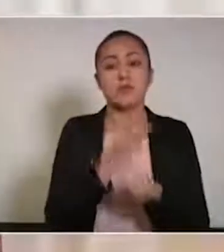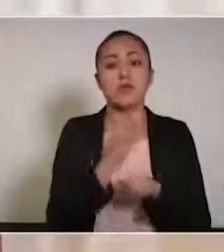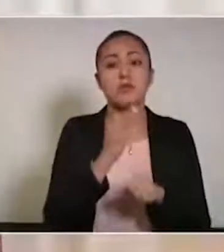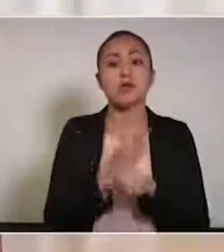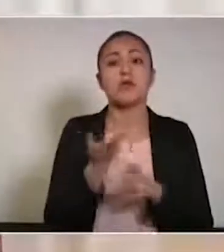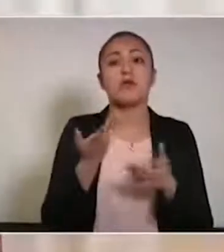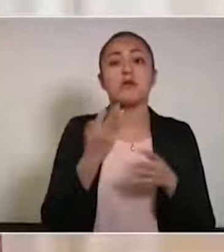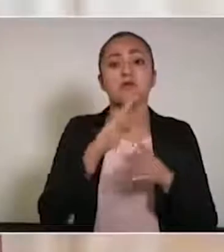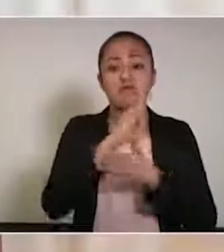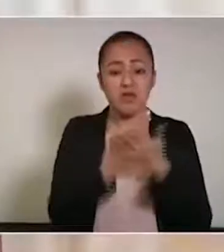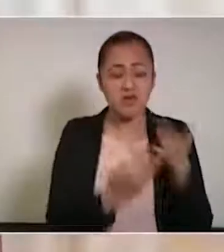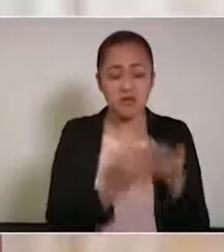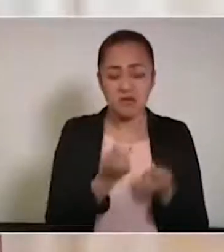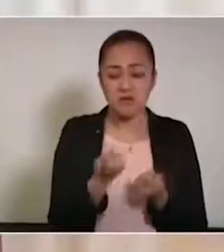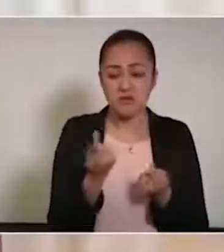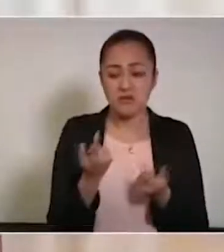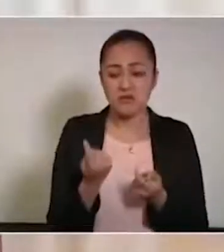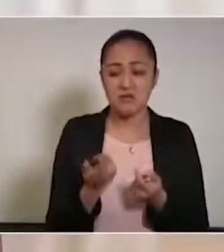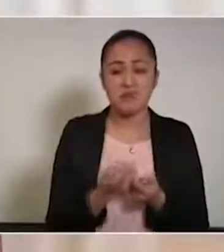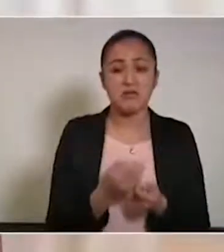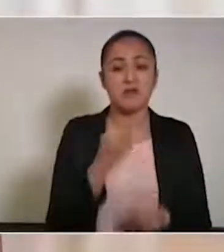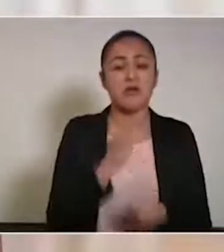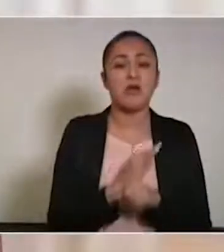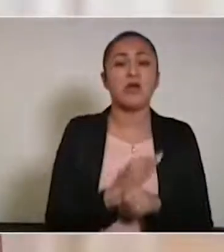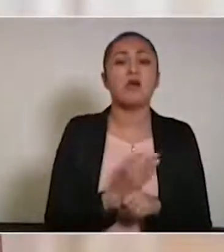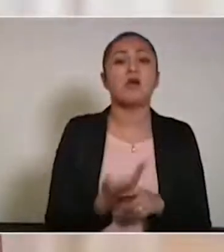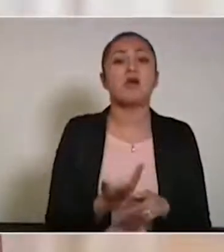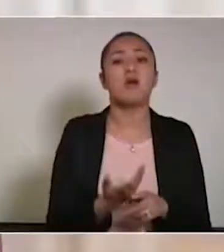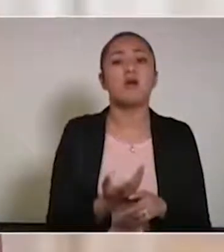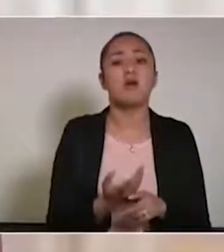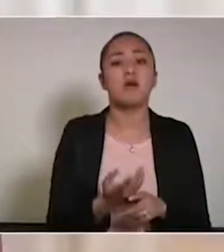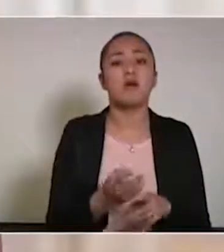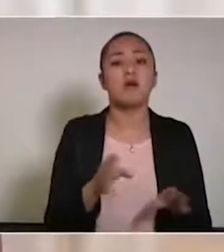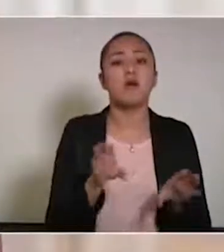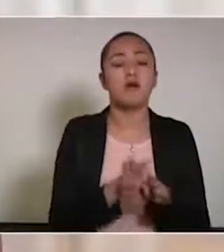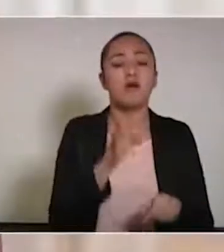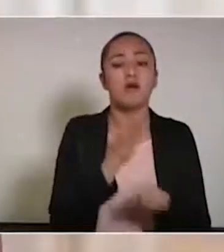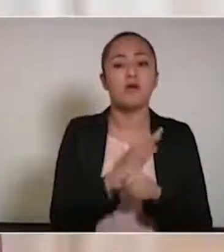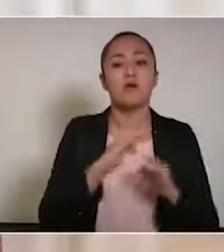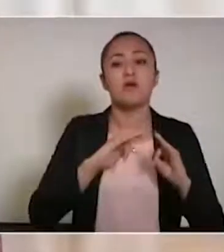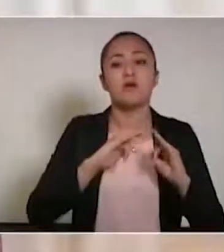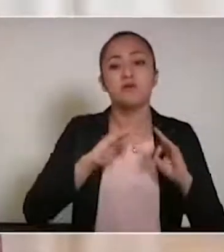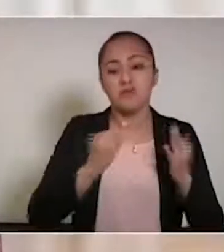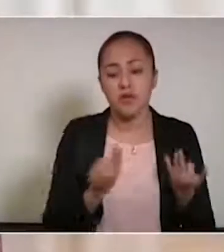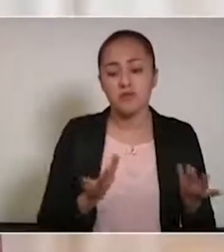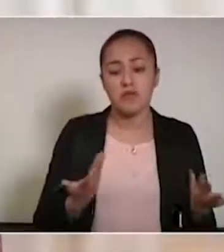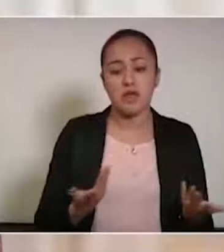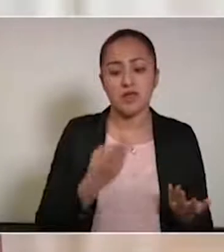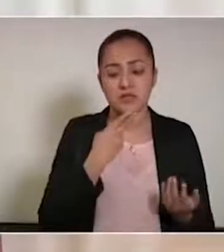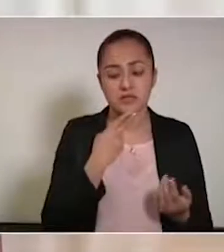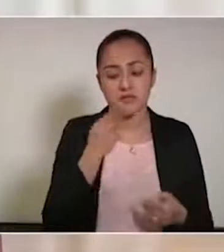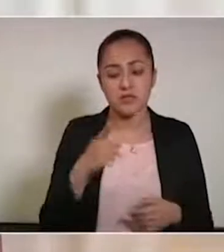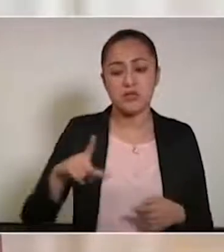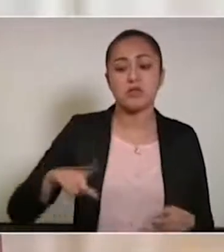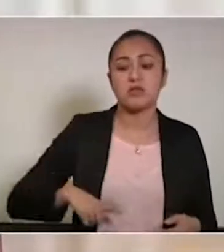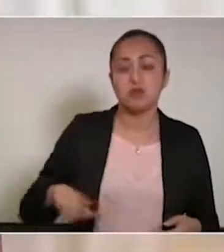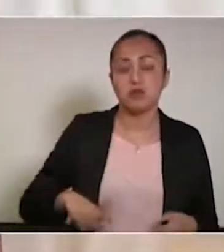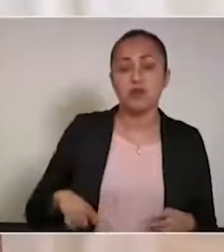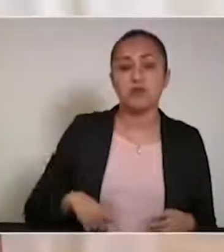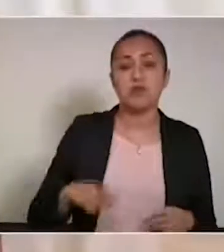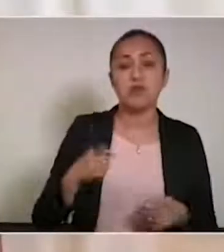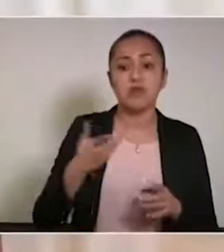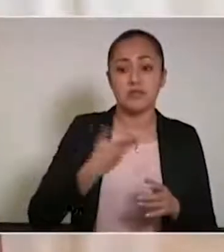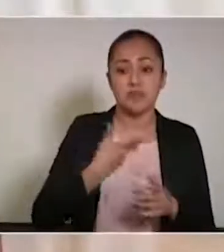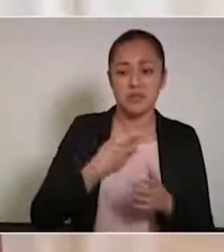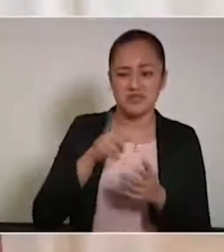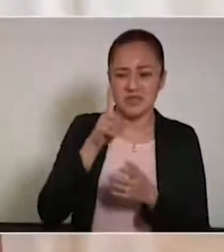que sabían ustedes de cómo era la forma tradicional de los gobiernos de sacar